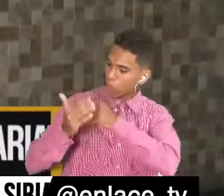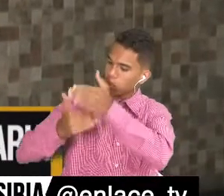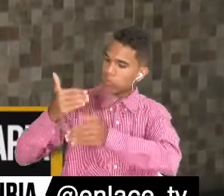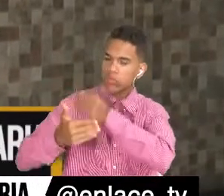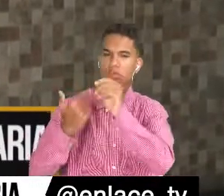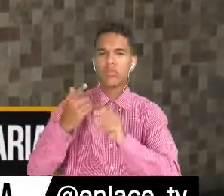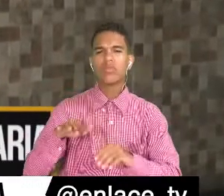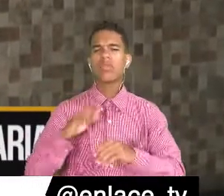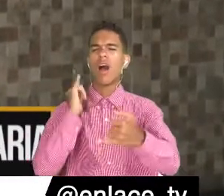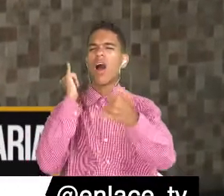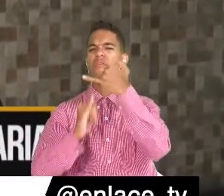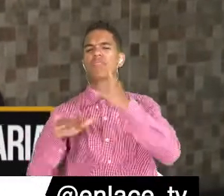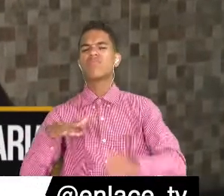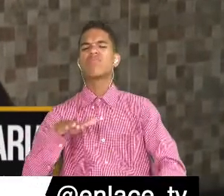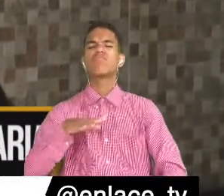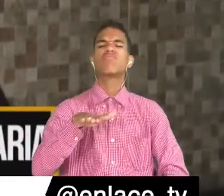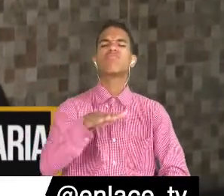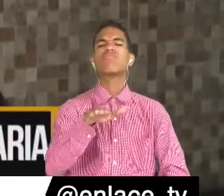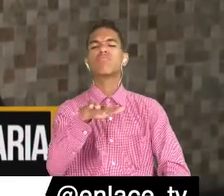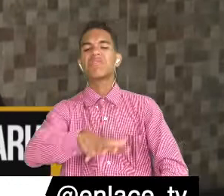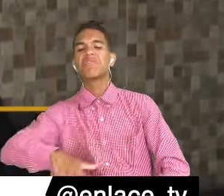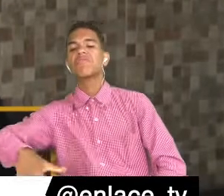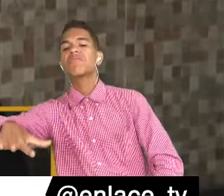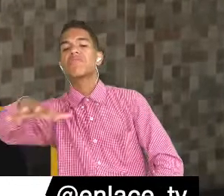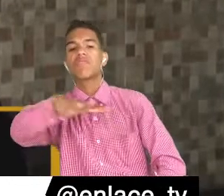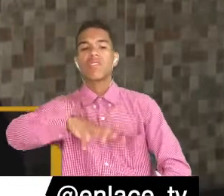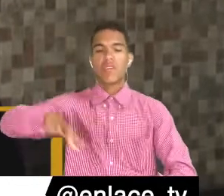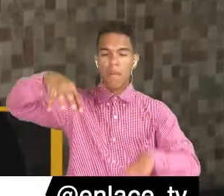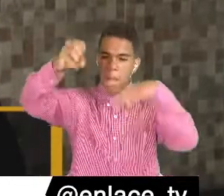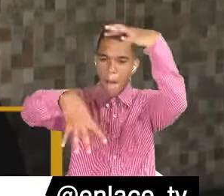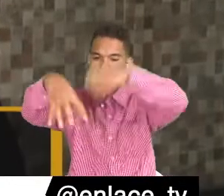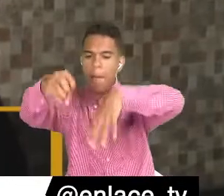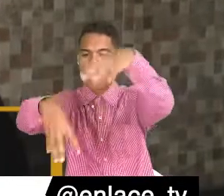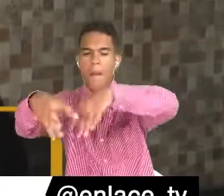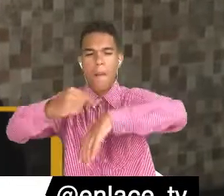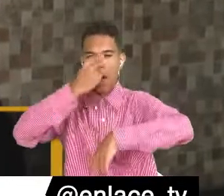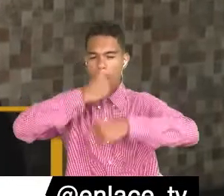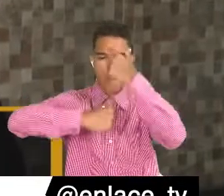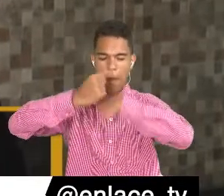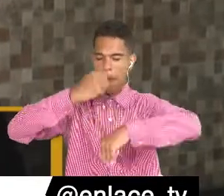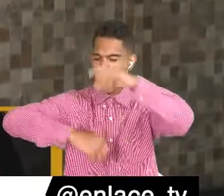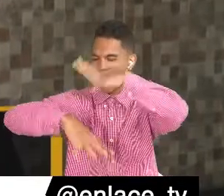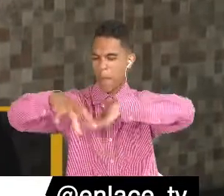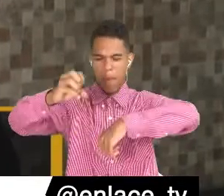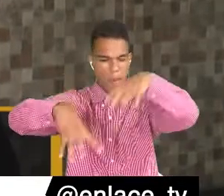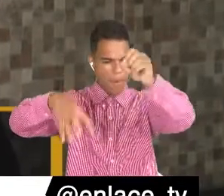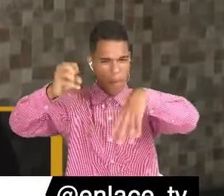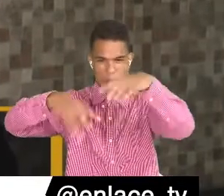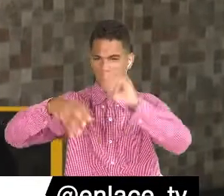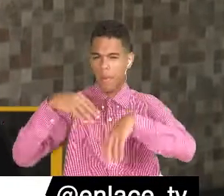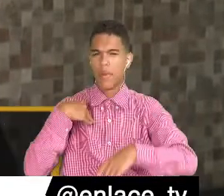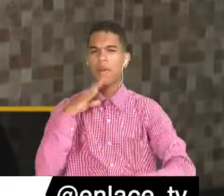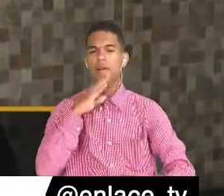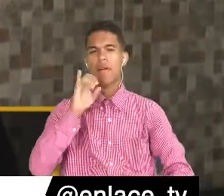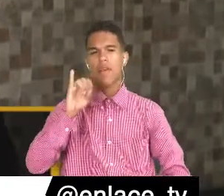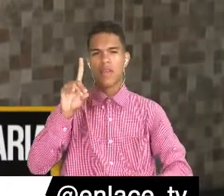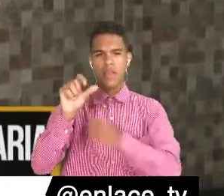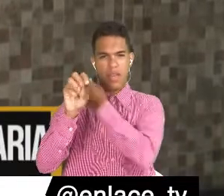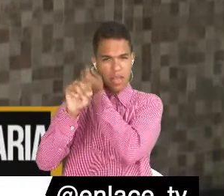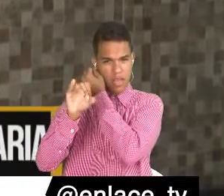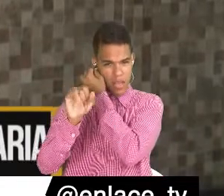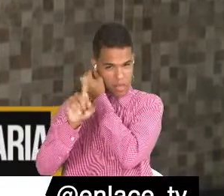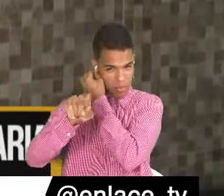final definitivo, de lo cual se ha conformado una comisión técnica por el alcalde integrada por Idami Sacero, Oscar Llorente y quien